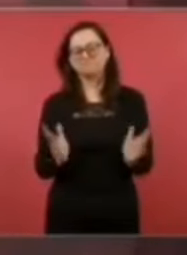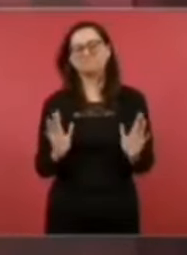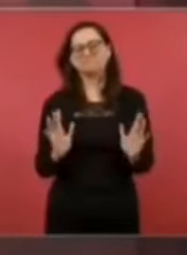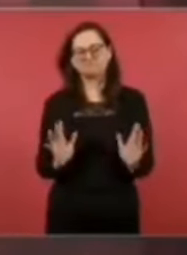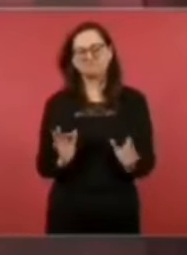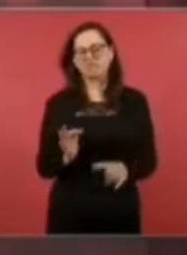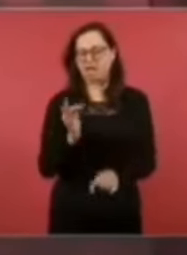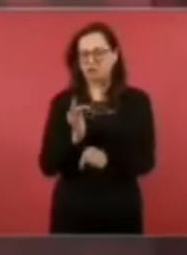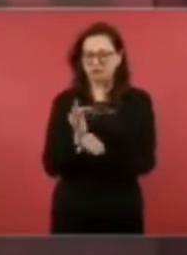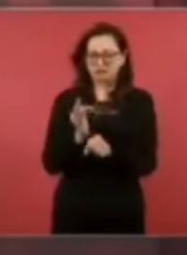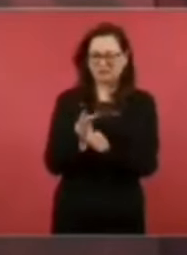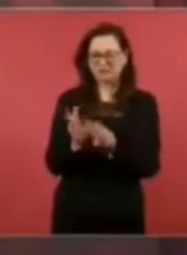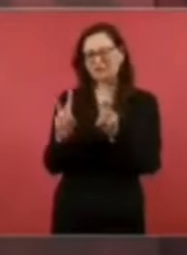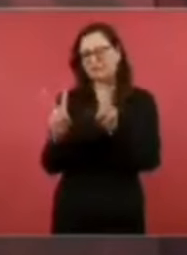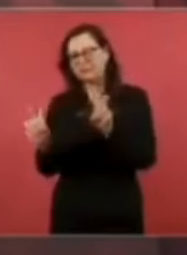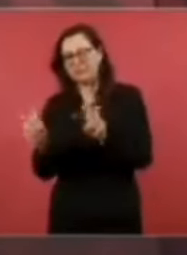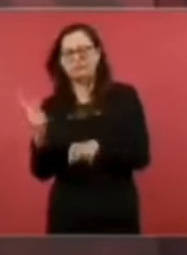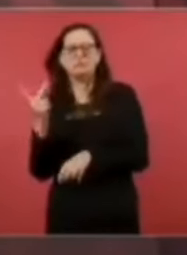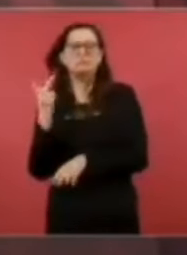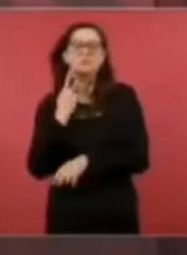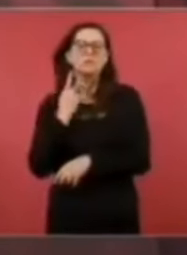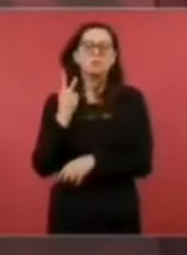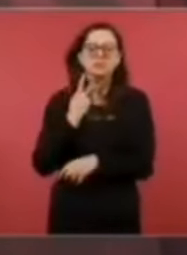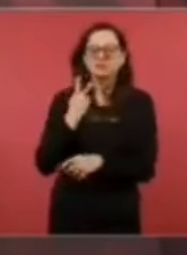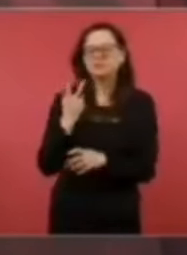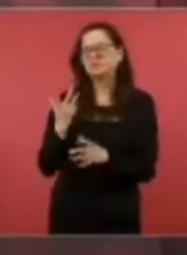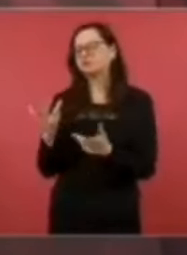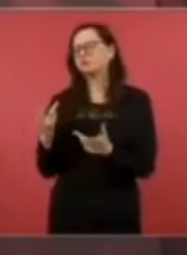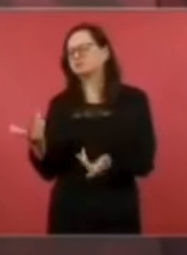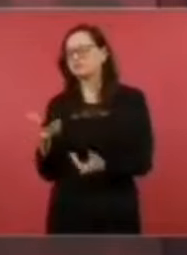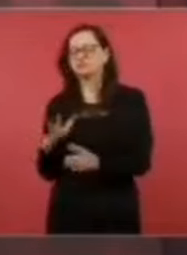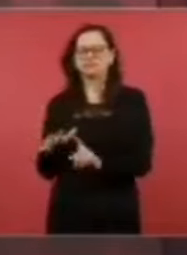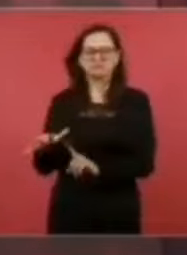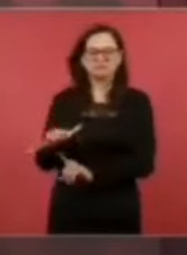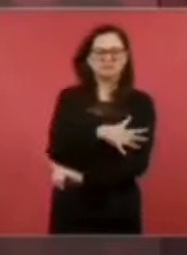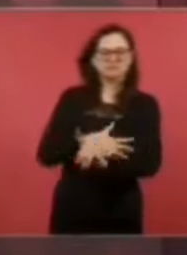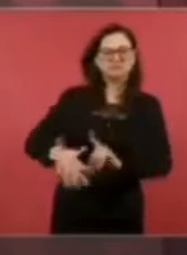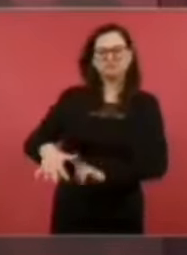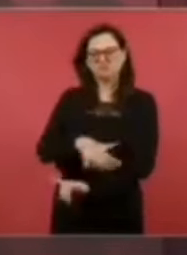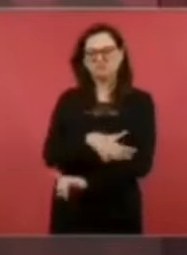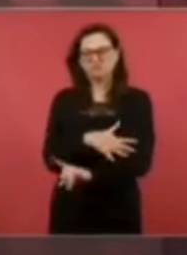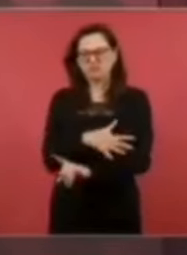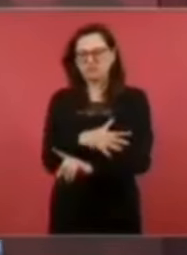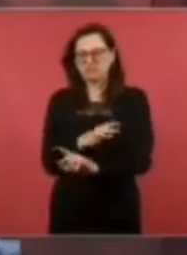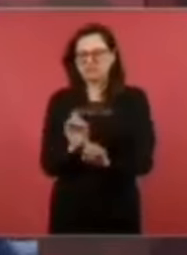natural, normal, que se den pues estos